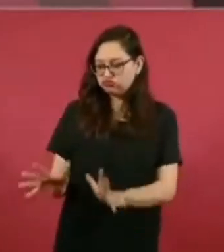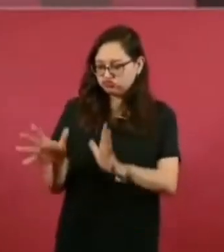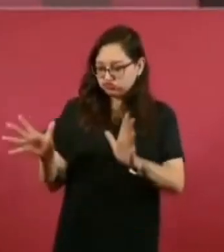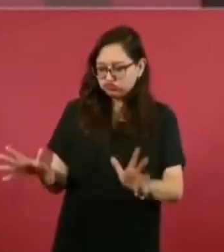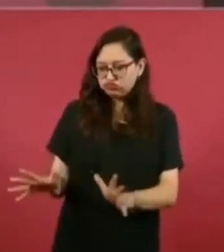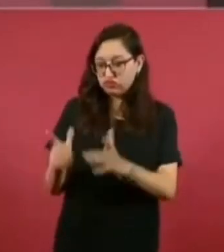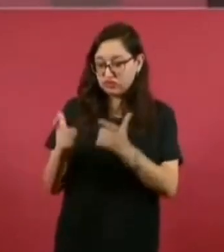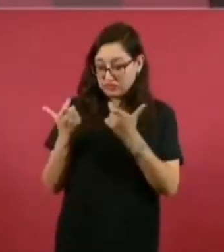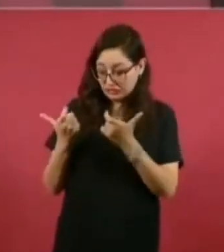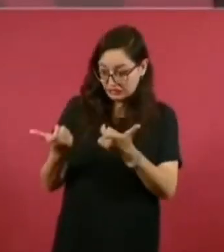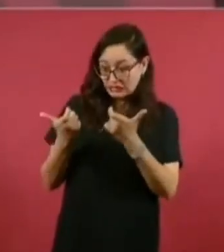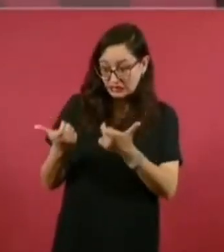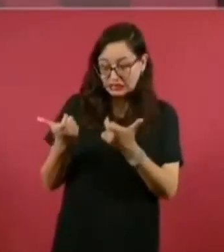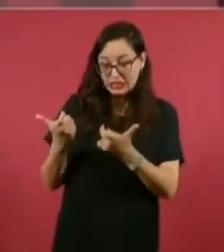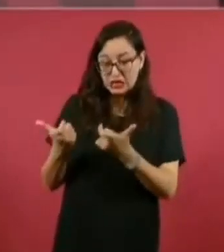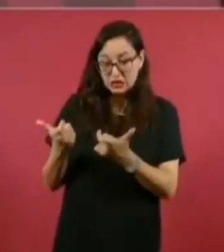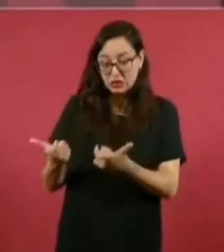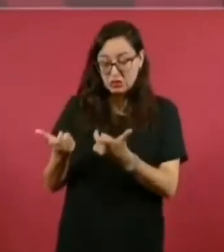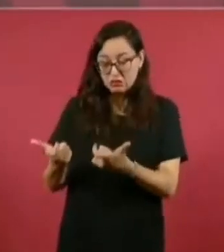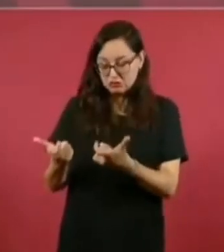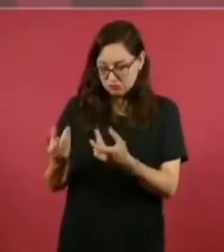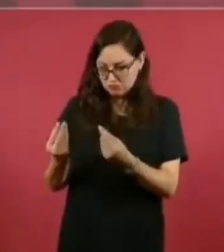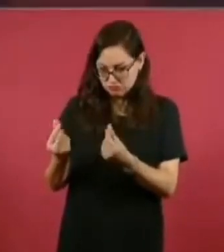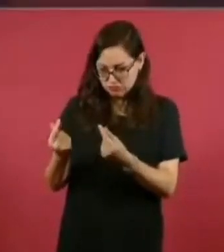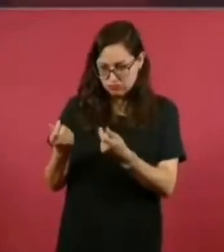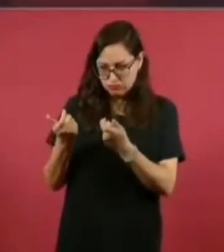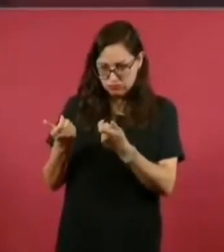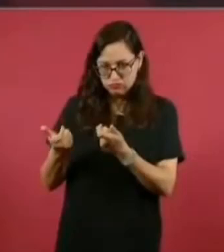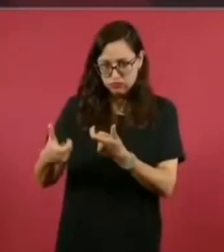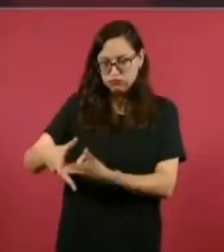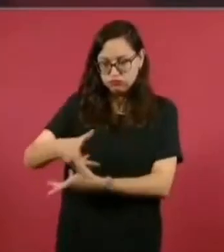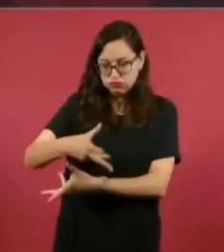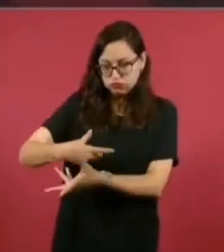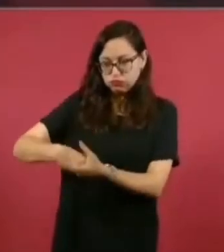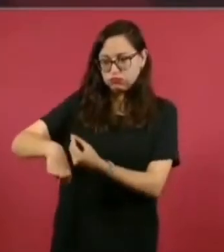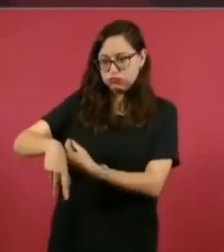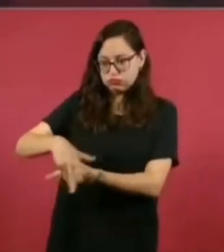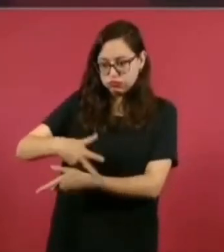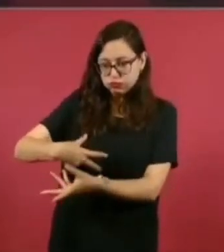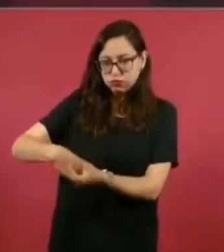para fortalecer el mercado interno,